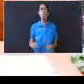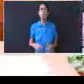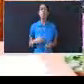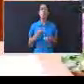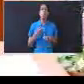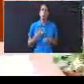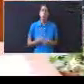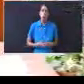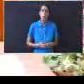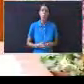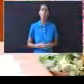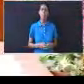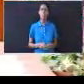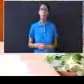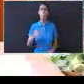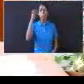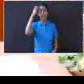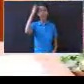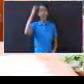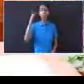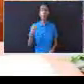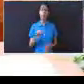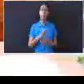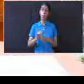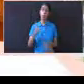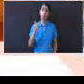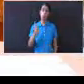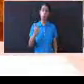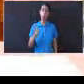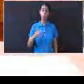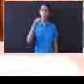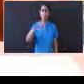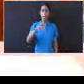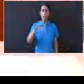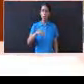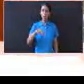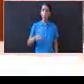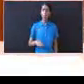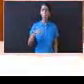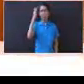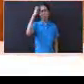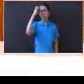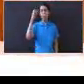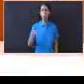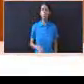a veces pensar en las cosas buenas. Ahora pensemos en 10 cosas malas.